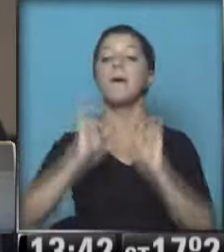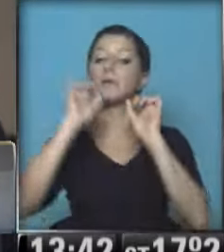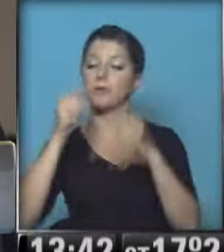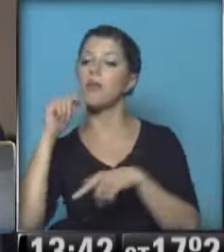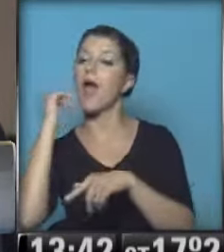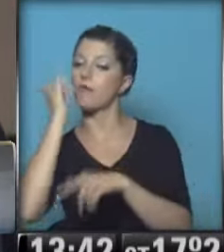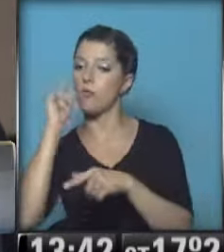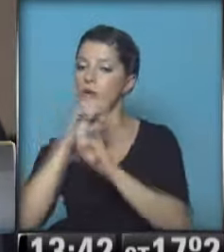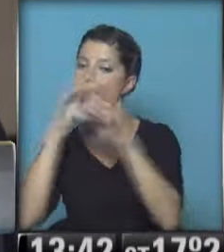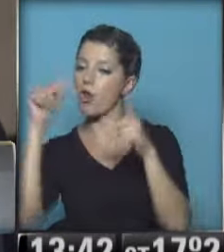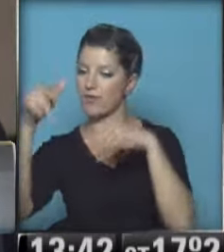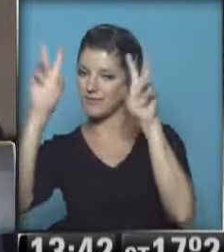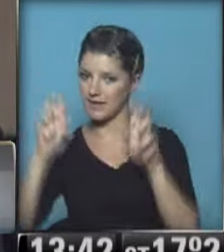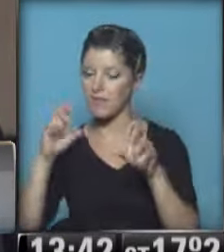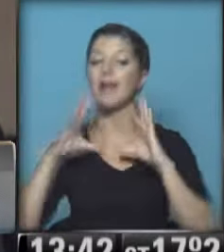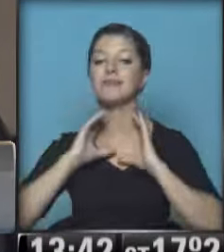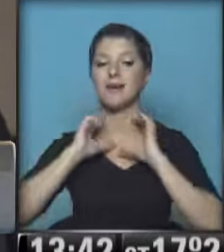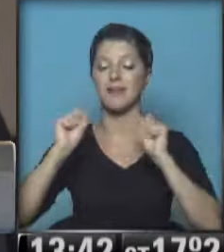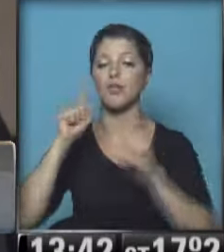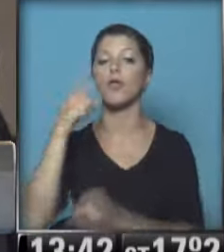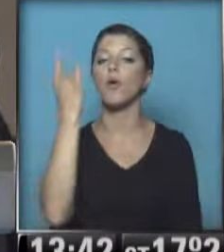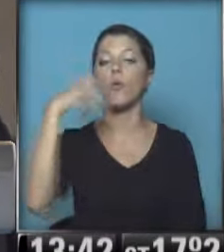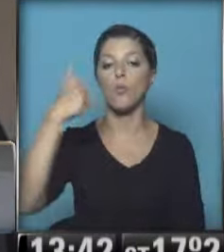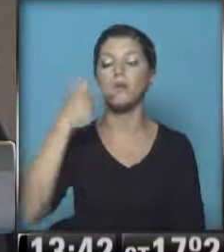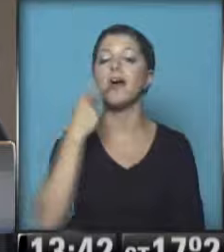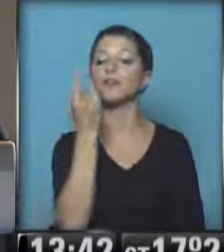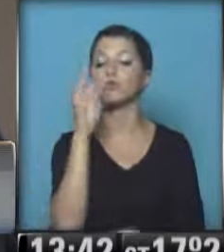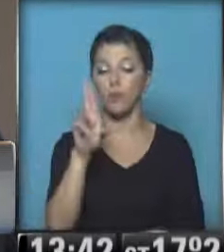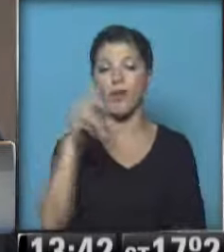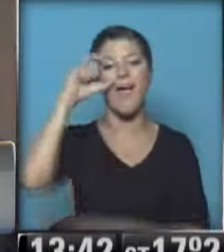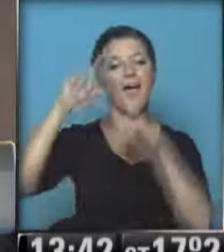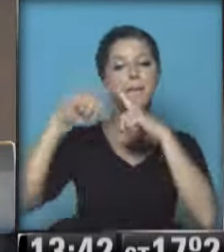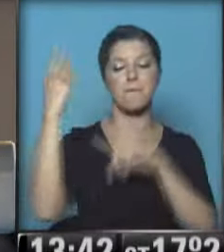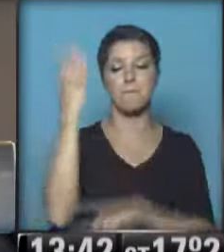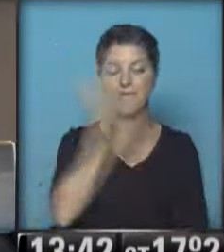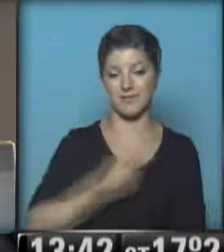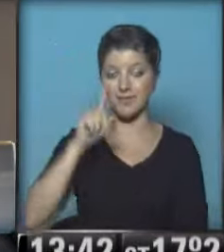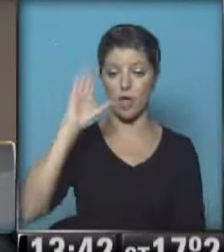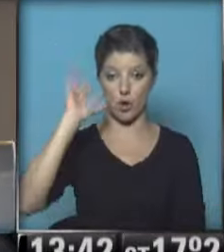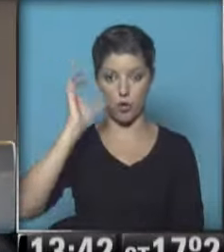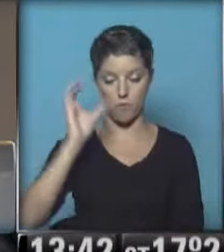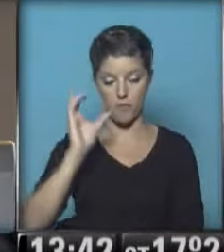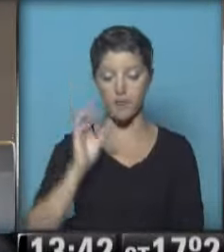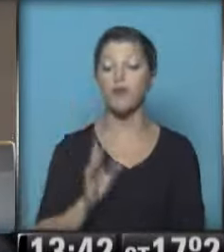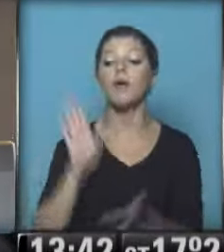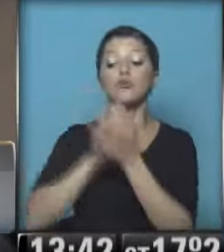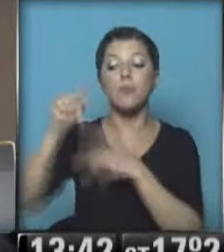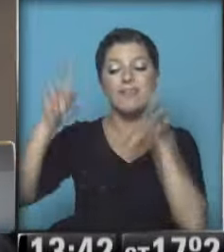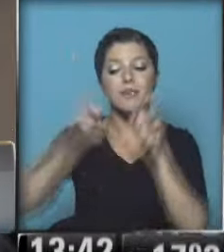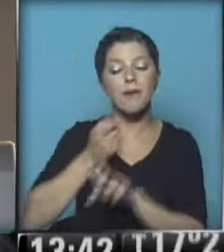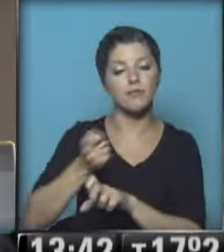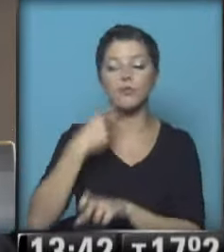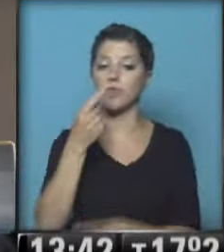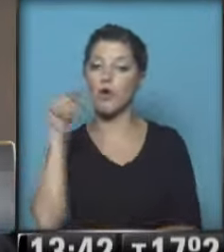sentido es el secretario general de la UNASUR, Ernesto Samper, también expresidente colombiano, que dijo con respecto a este asesinato: es